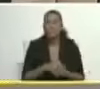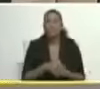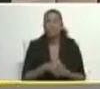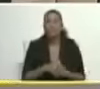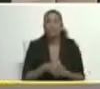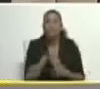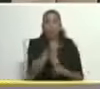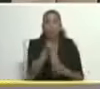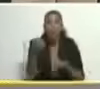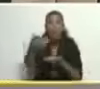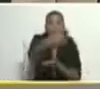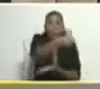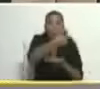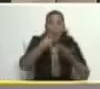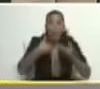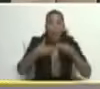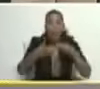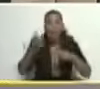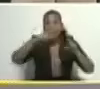los recursos